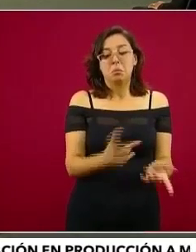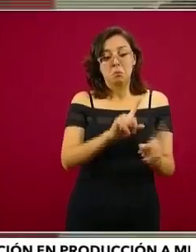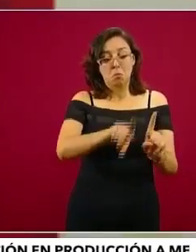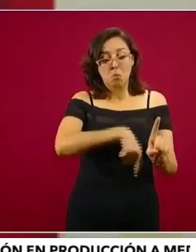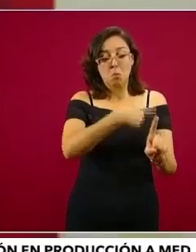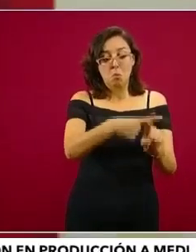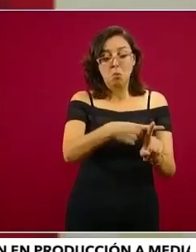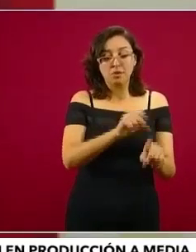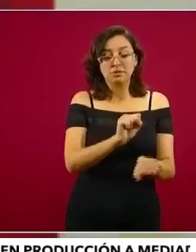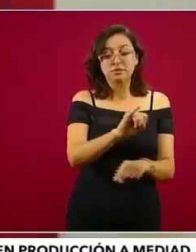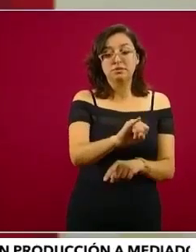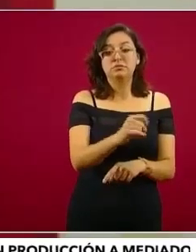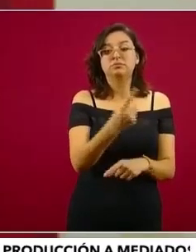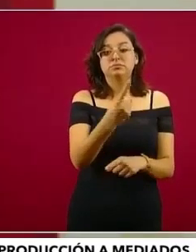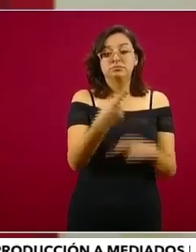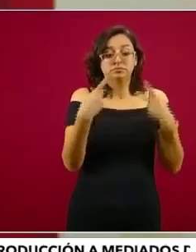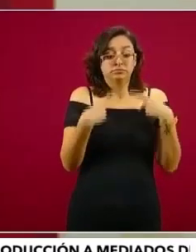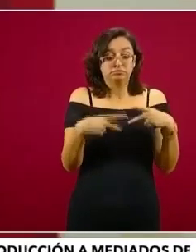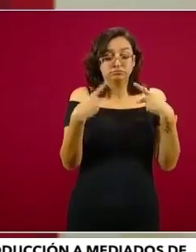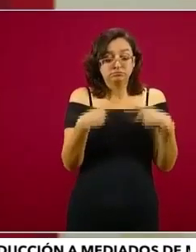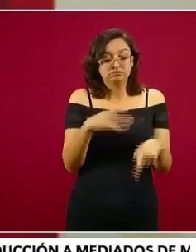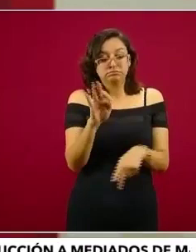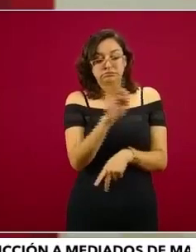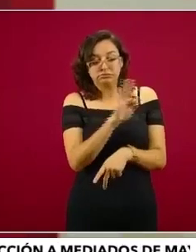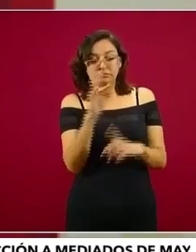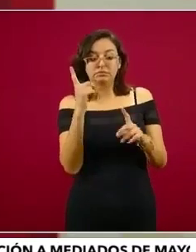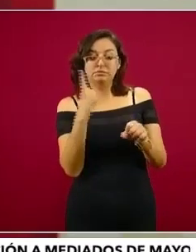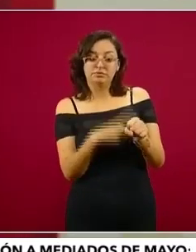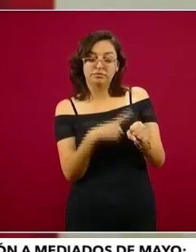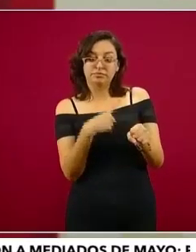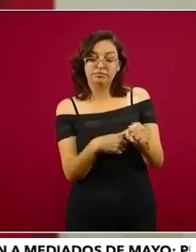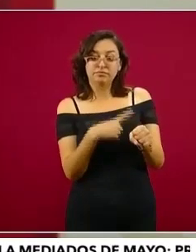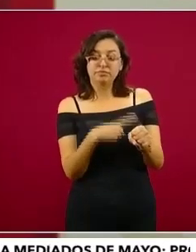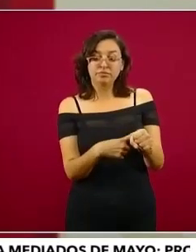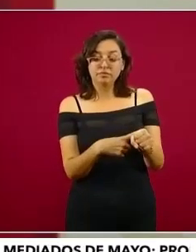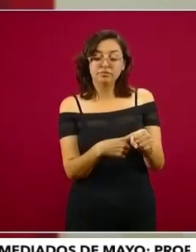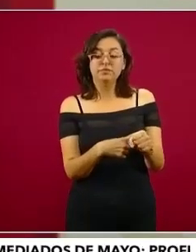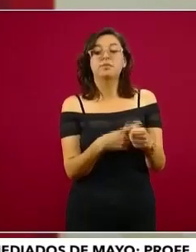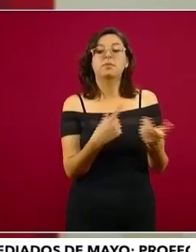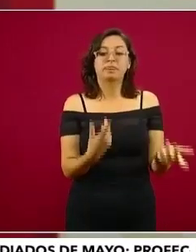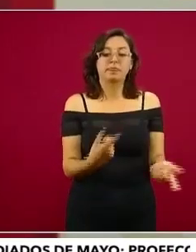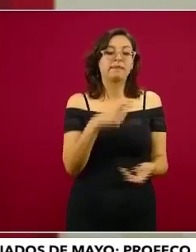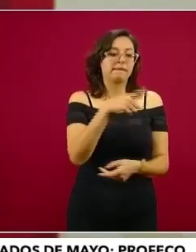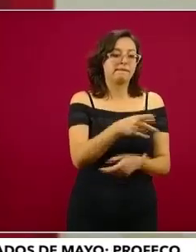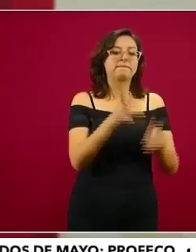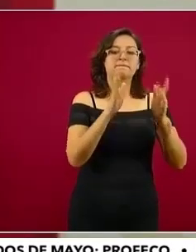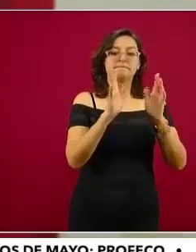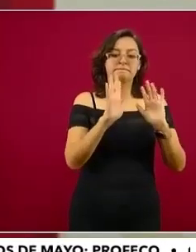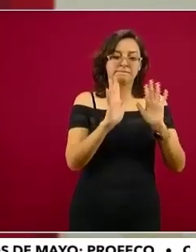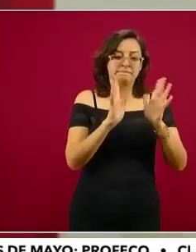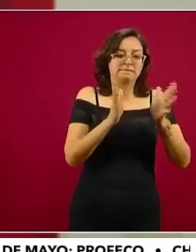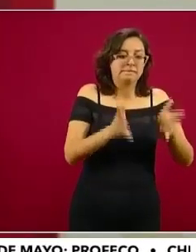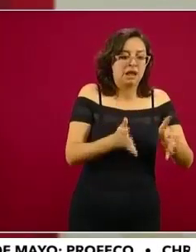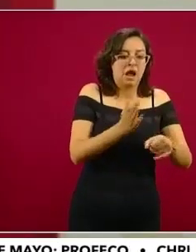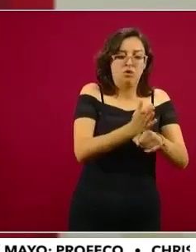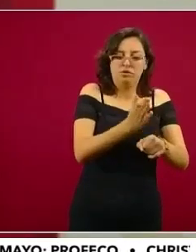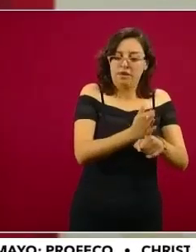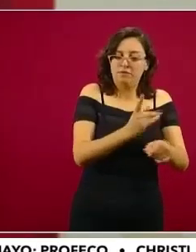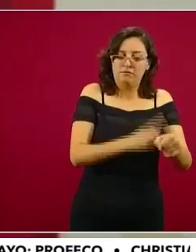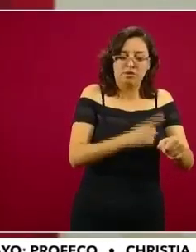positiva en una persona en quien se sospecha COVID es que la persona muy probablemente tiene COVID en este